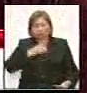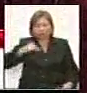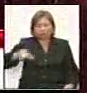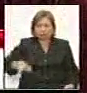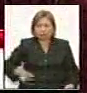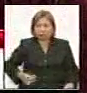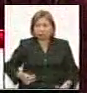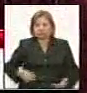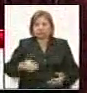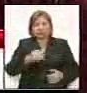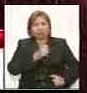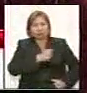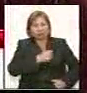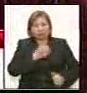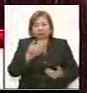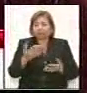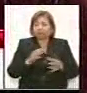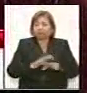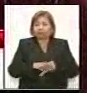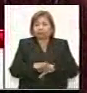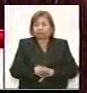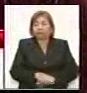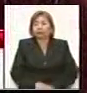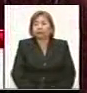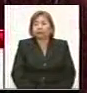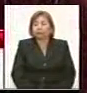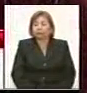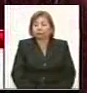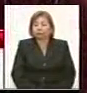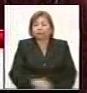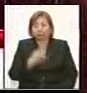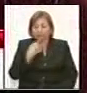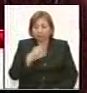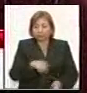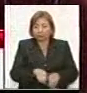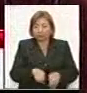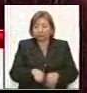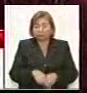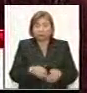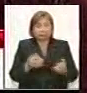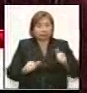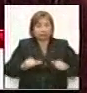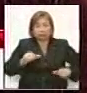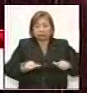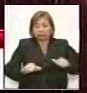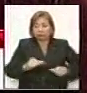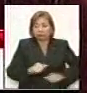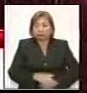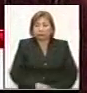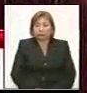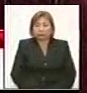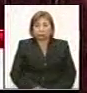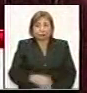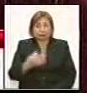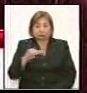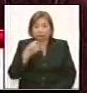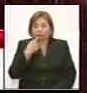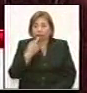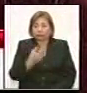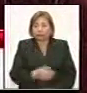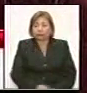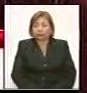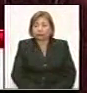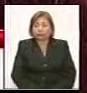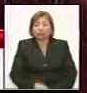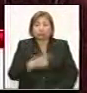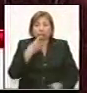Asuntos Exteriores, están desbordados. Y en ese aspecto, pedir ayuda y pedir a la Unión Europea no es un problema de pedir caridad,